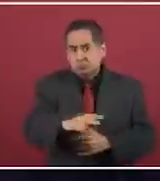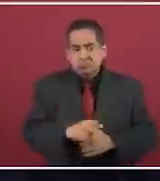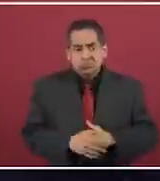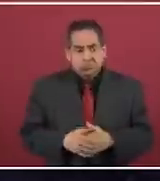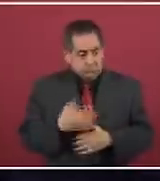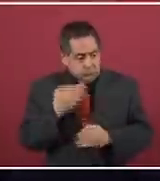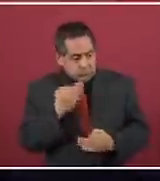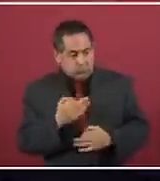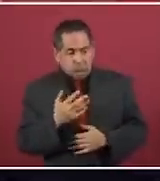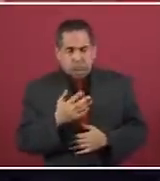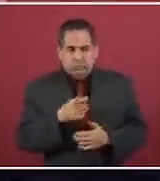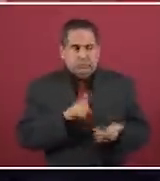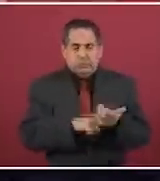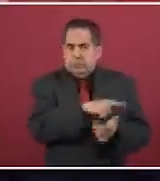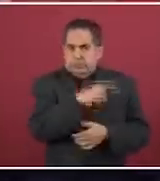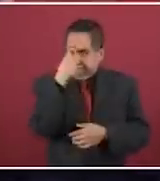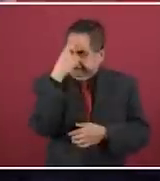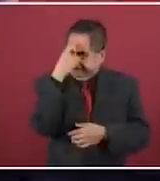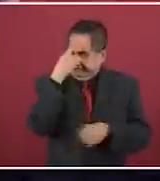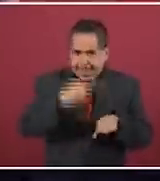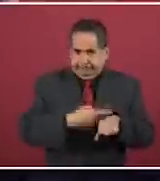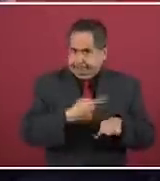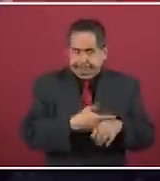esta enfermedad